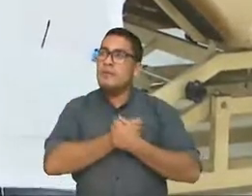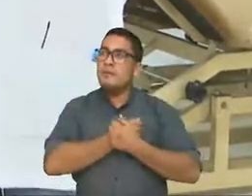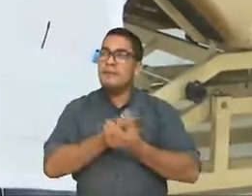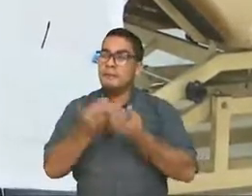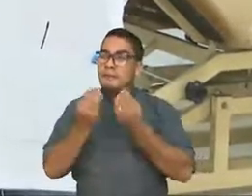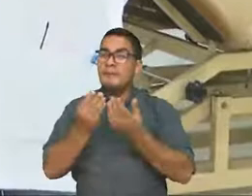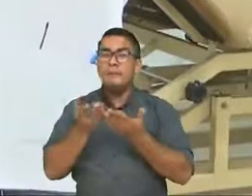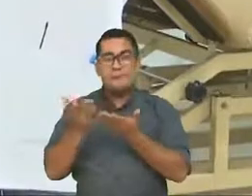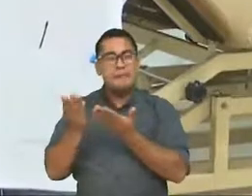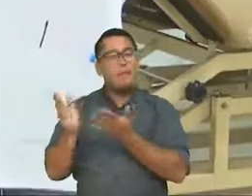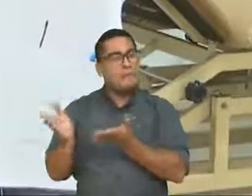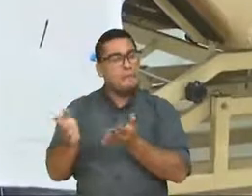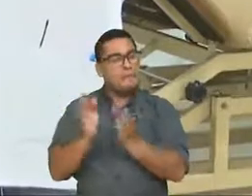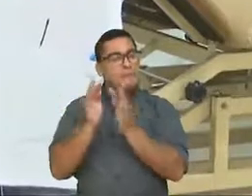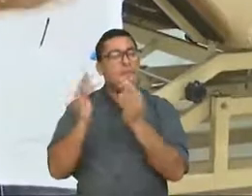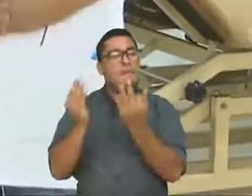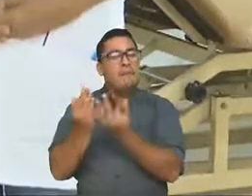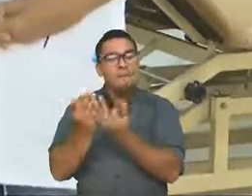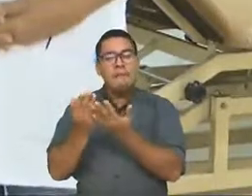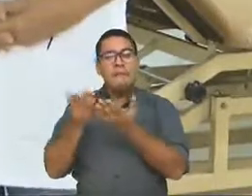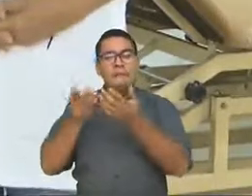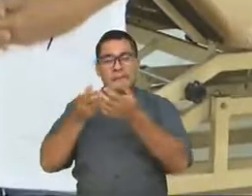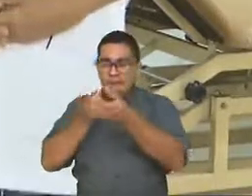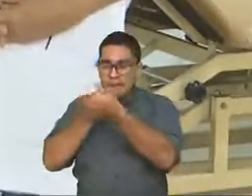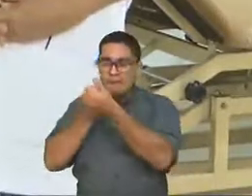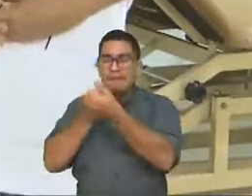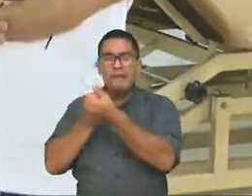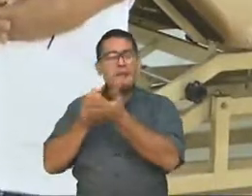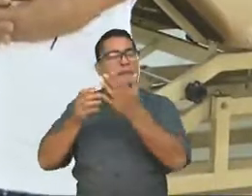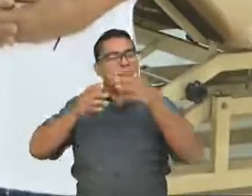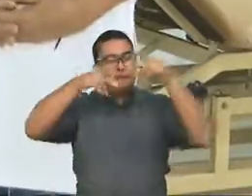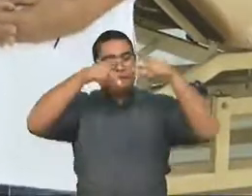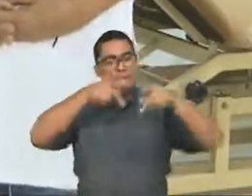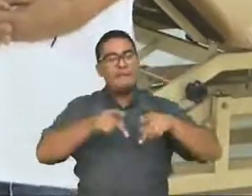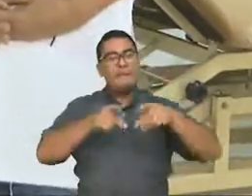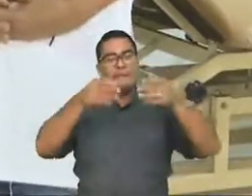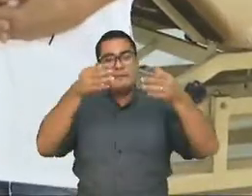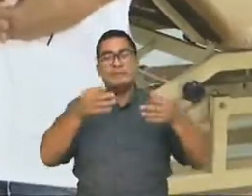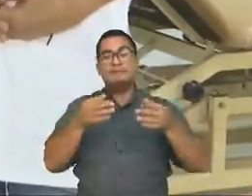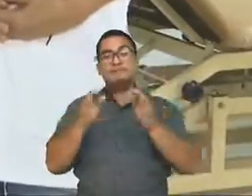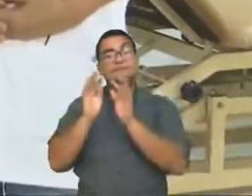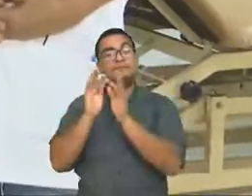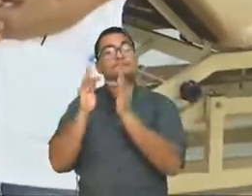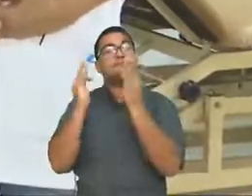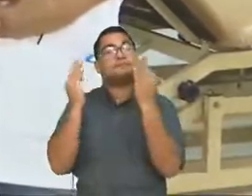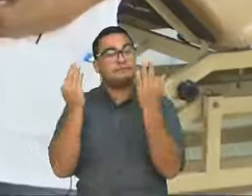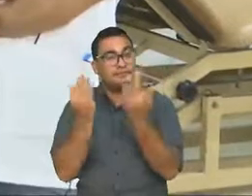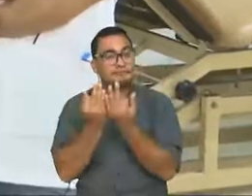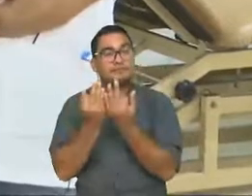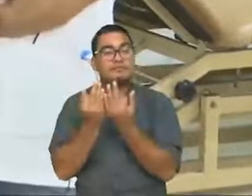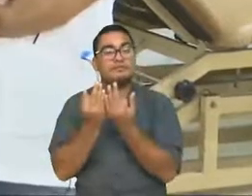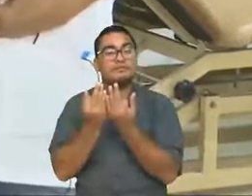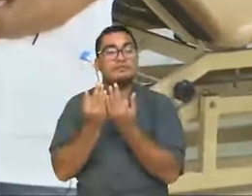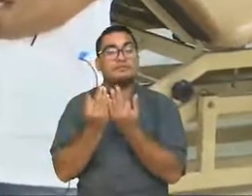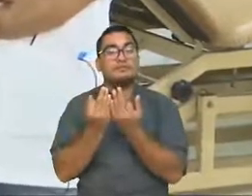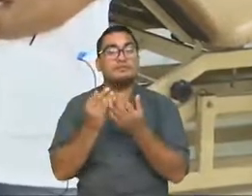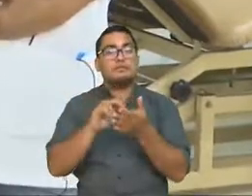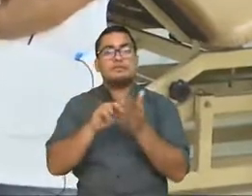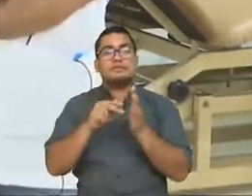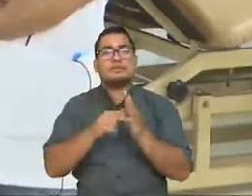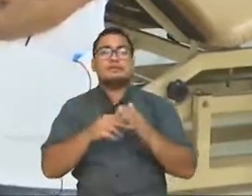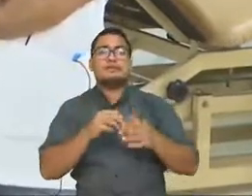familia. No solo se quedan con los pacientes, sino con la familia, porque la familia también sufre un impacto al